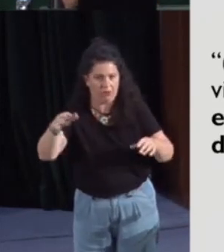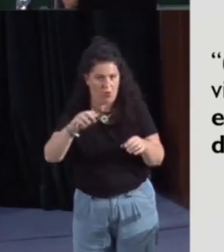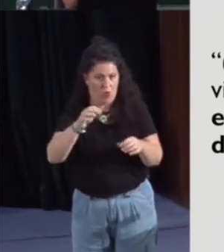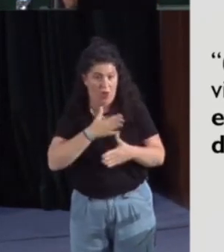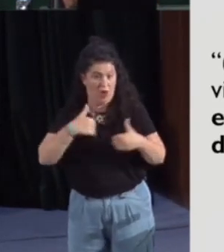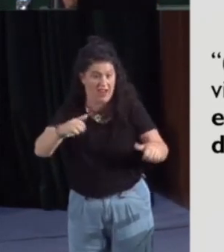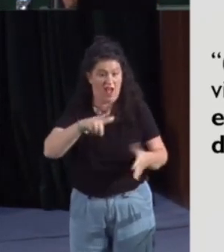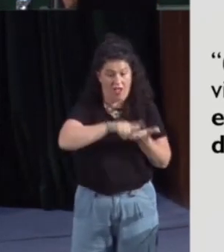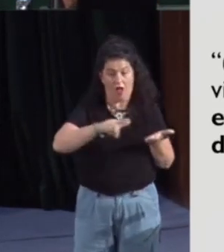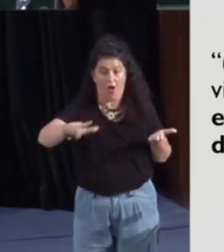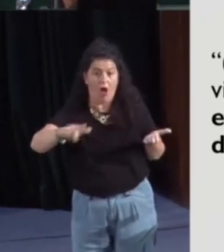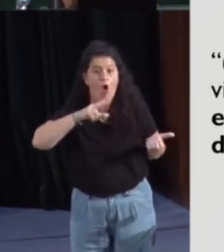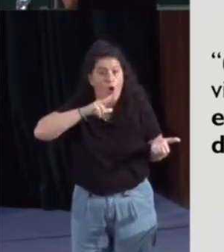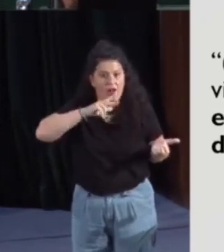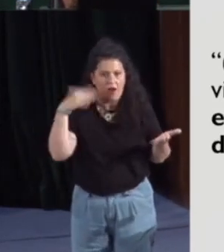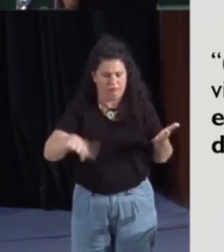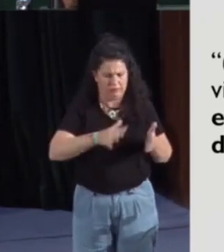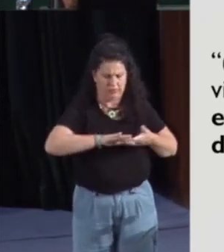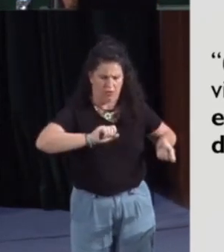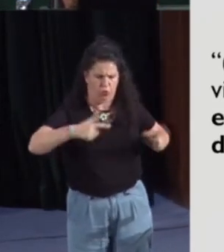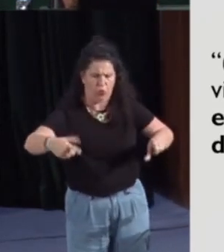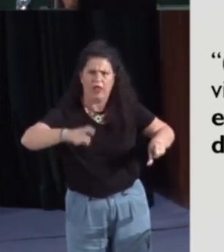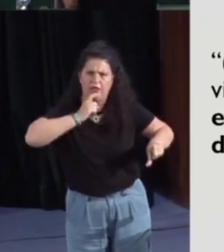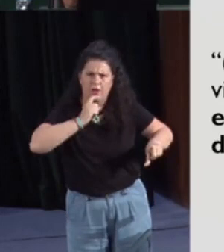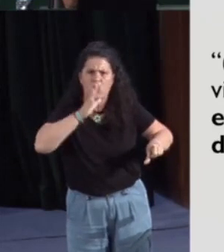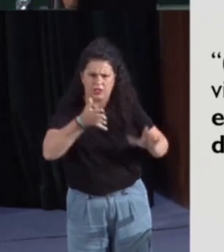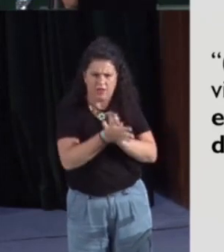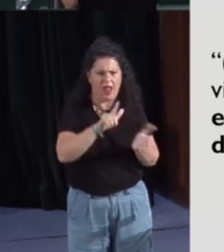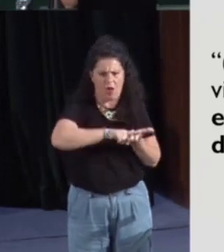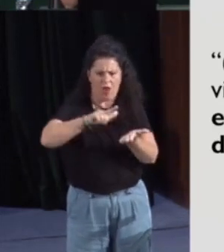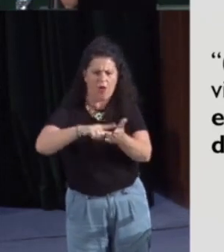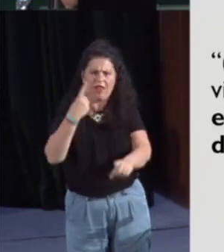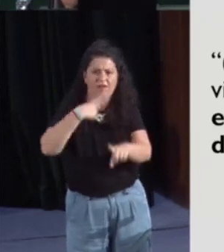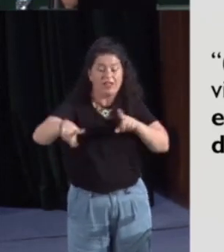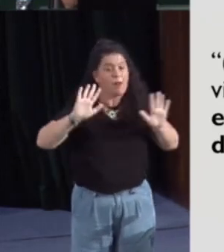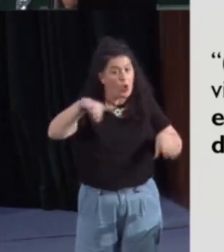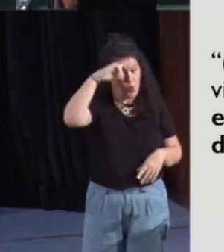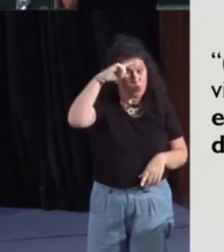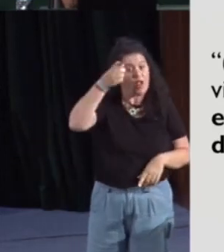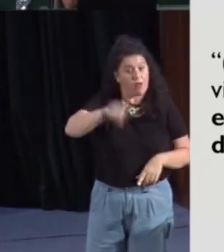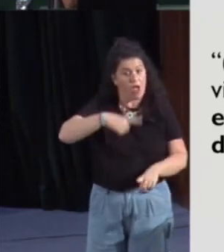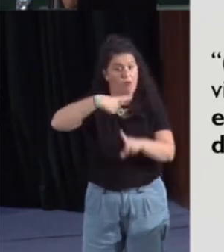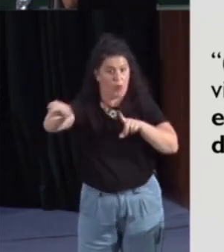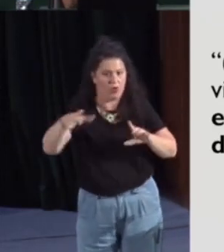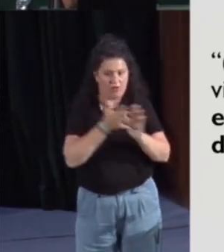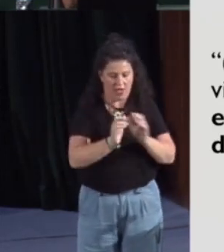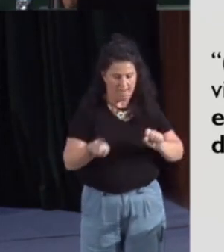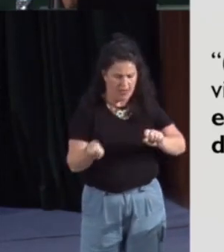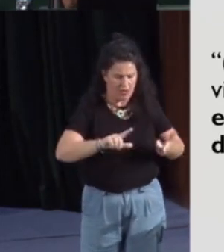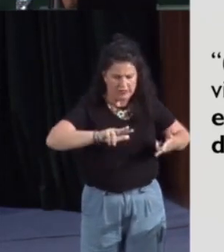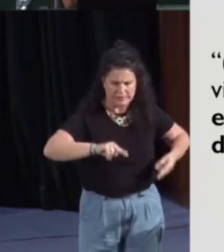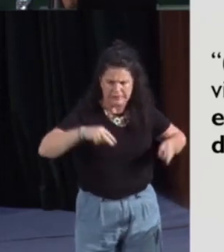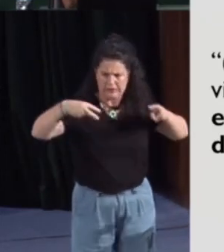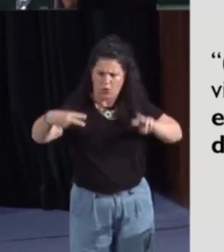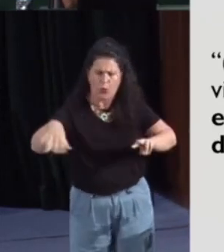etcétera, sea complejo porque las metáforas tienen un valor cultural muy fuerte. Eso supone que para la traducción sea